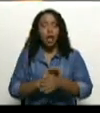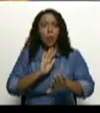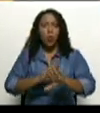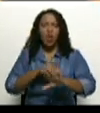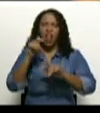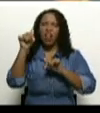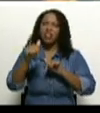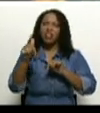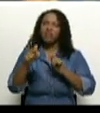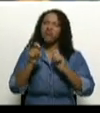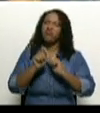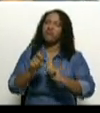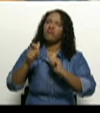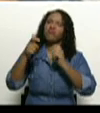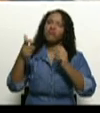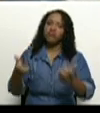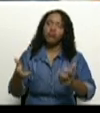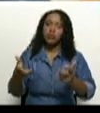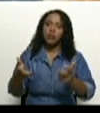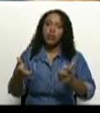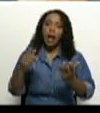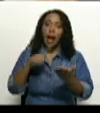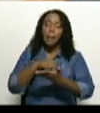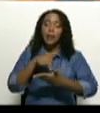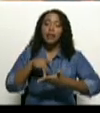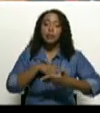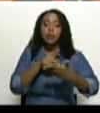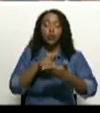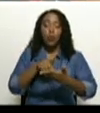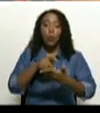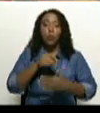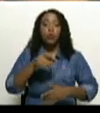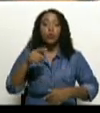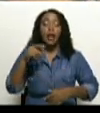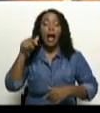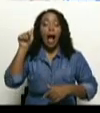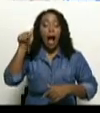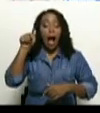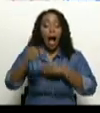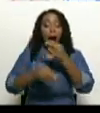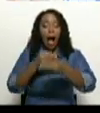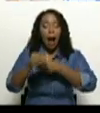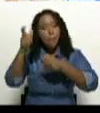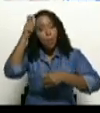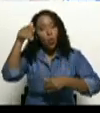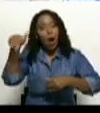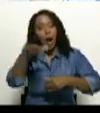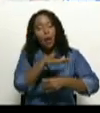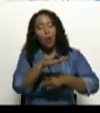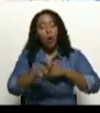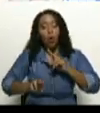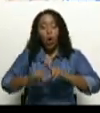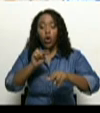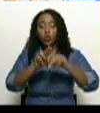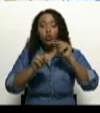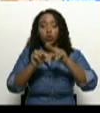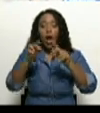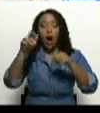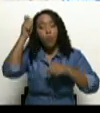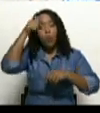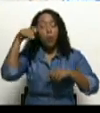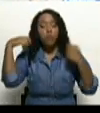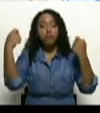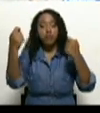trata que el protagonismo sea del pueblo, que la construcción sea una construcción popular, que